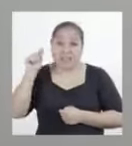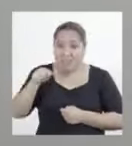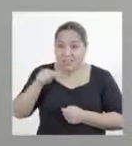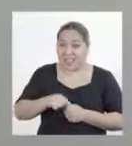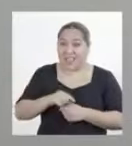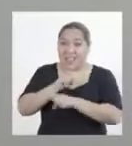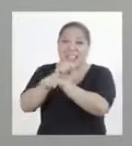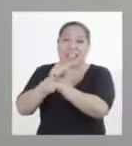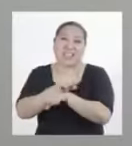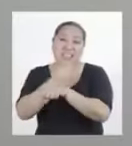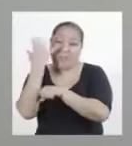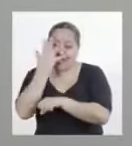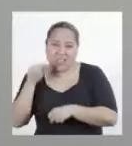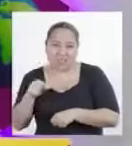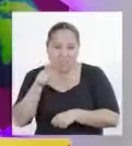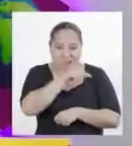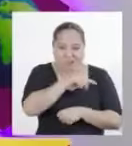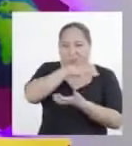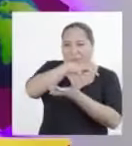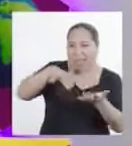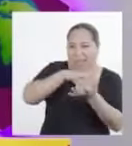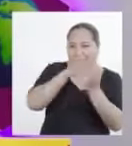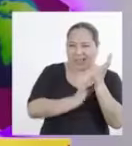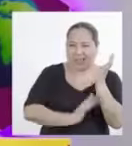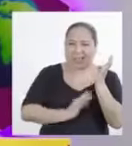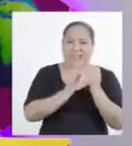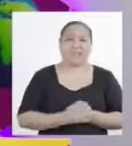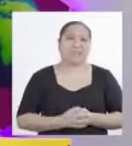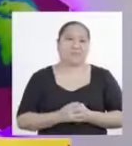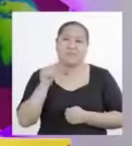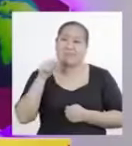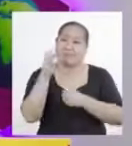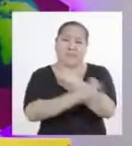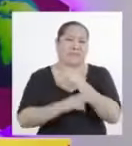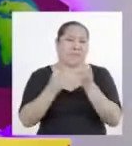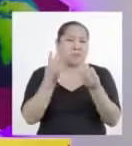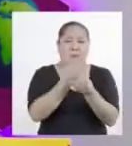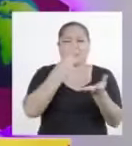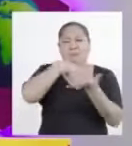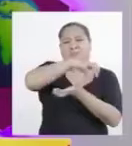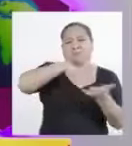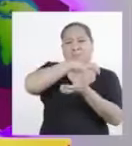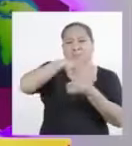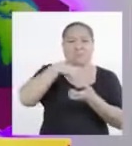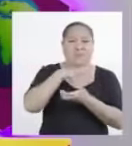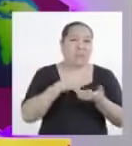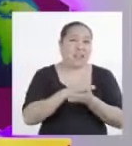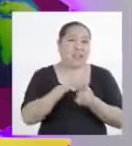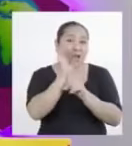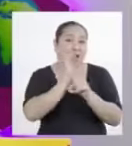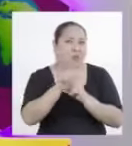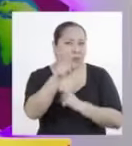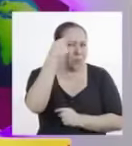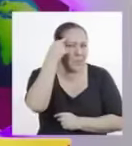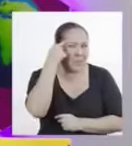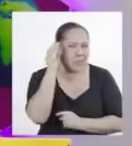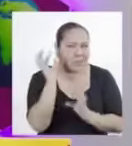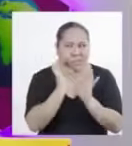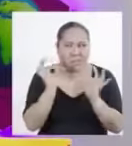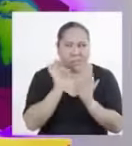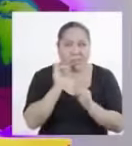a muchos esclavos afrodescendientes En fin, nuestro país es purito mestizaje por su mezcla de culturas Y el que